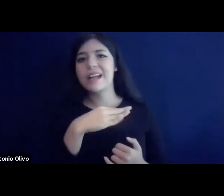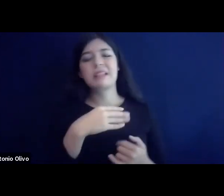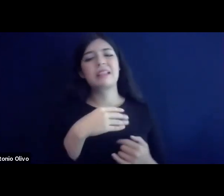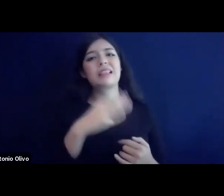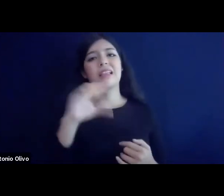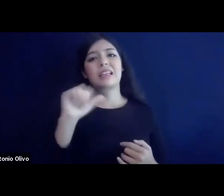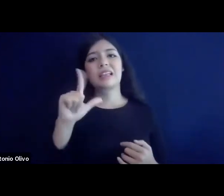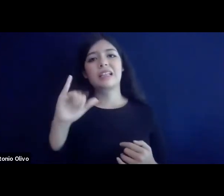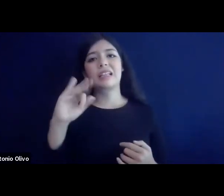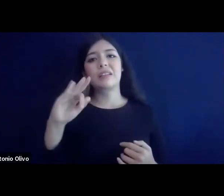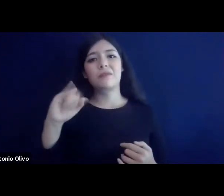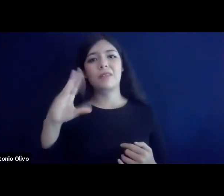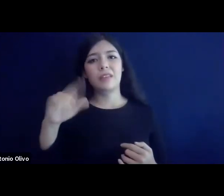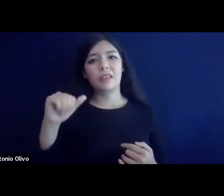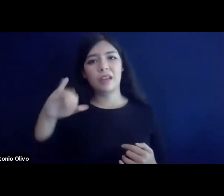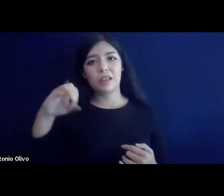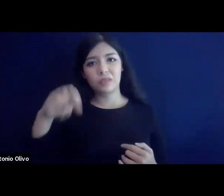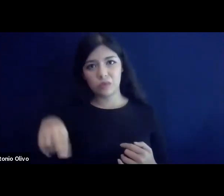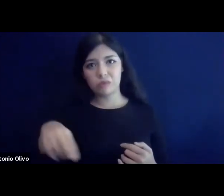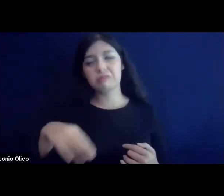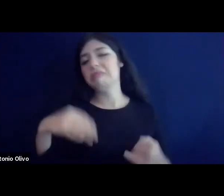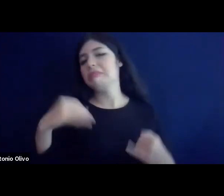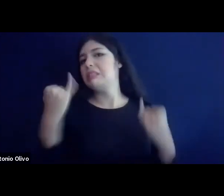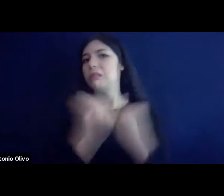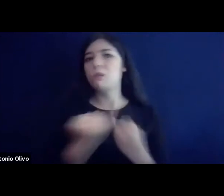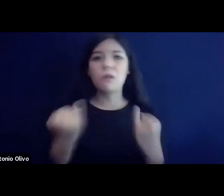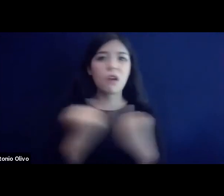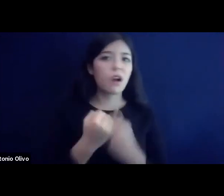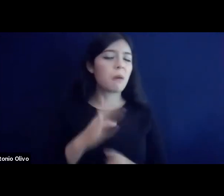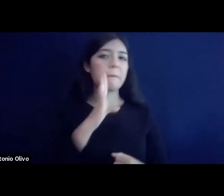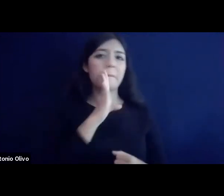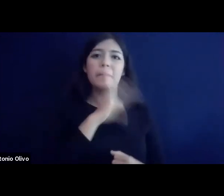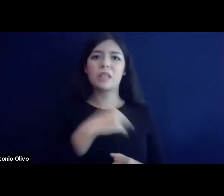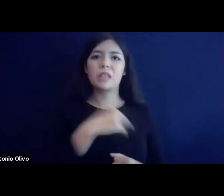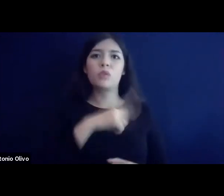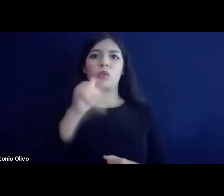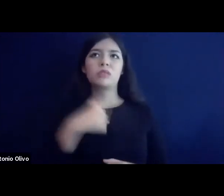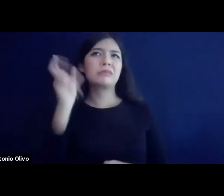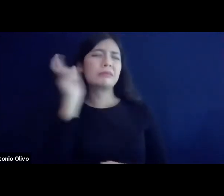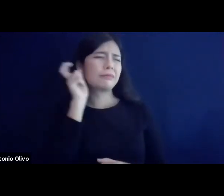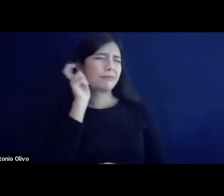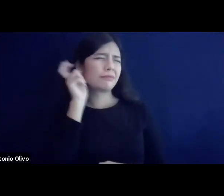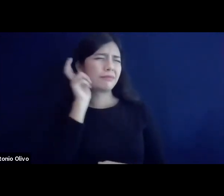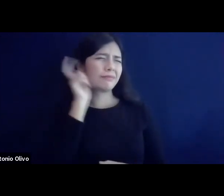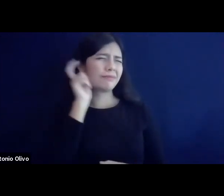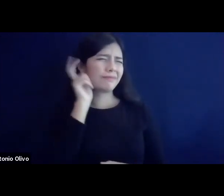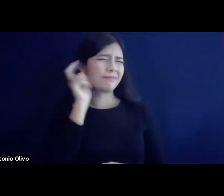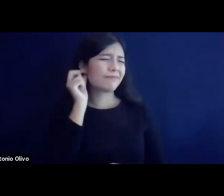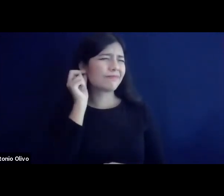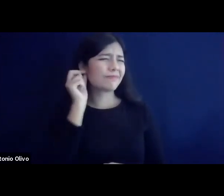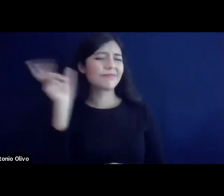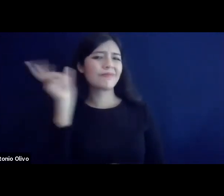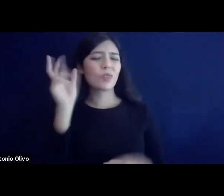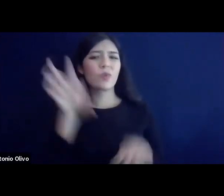con zumbidos muy fuertes en el oído y comencé el año de 97, 1997, con